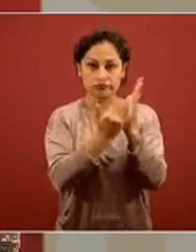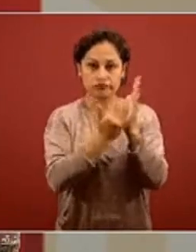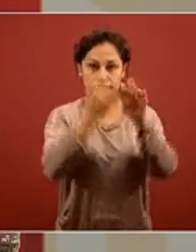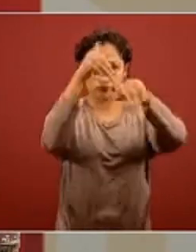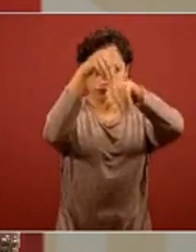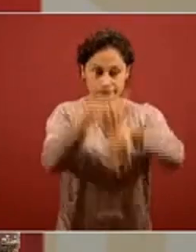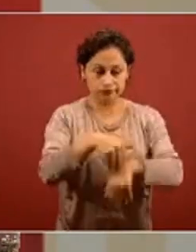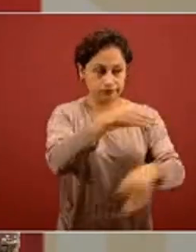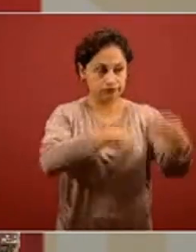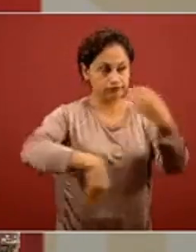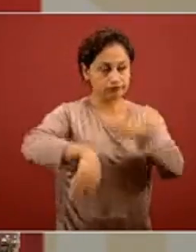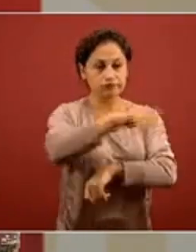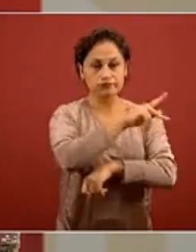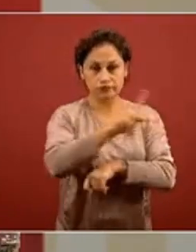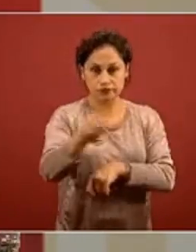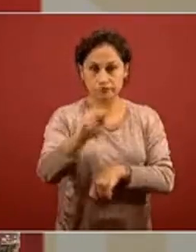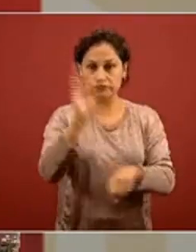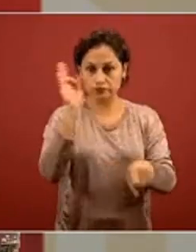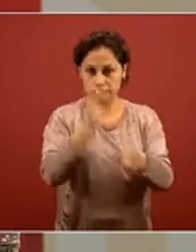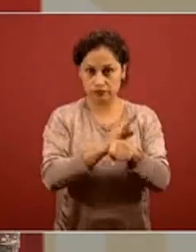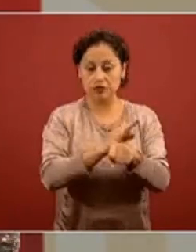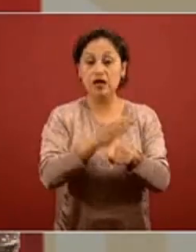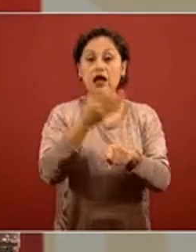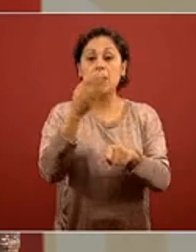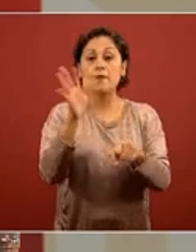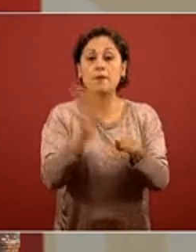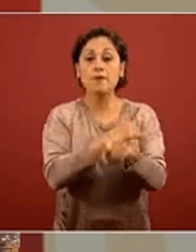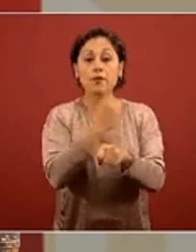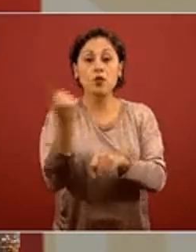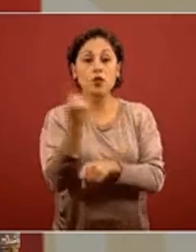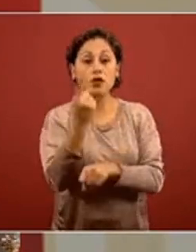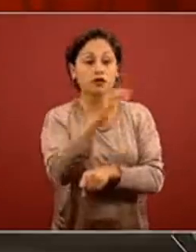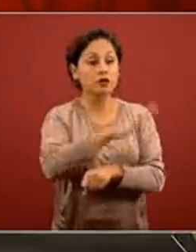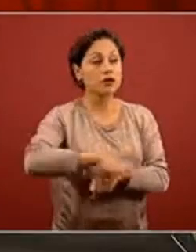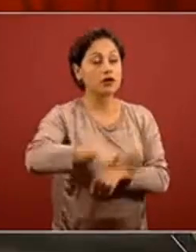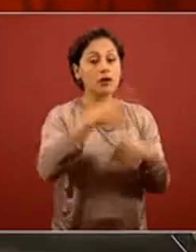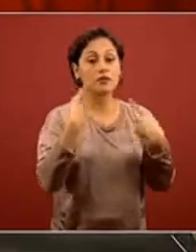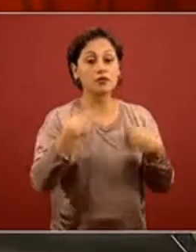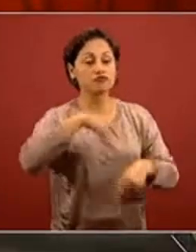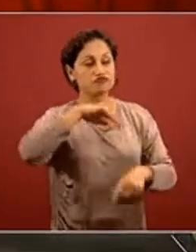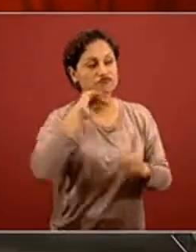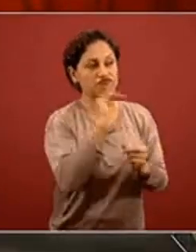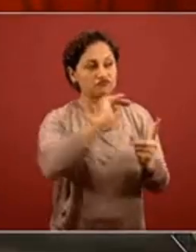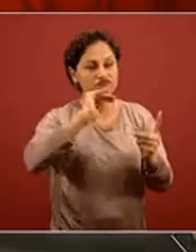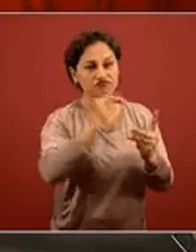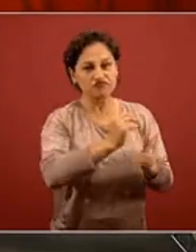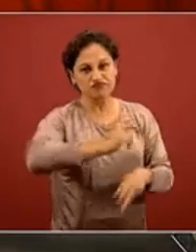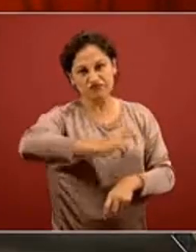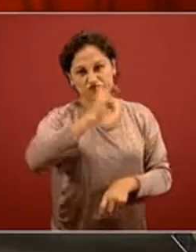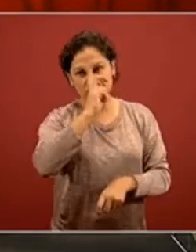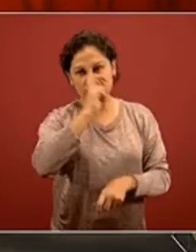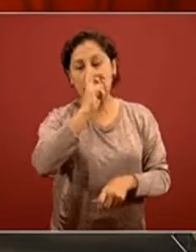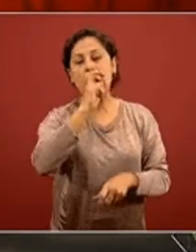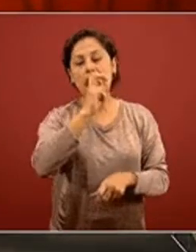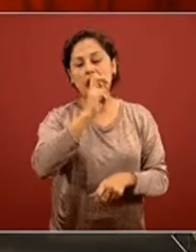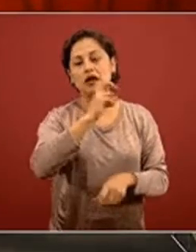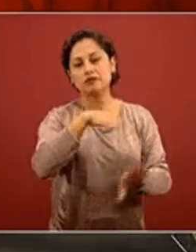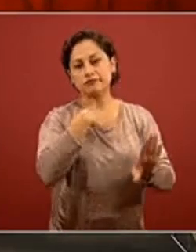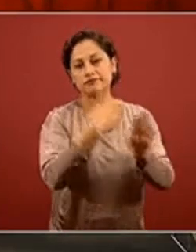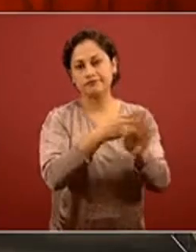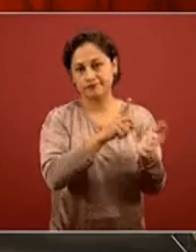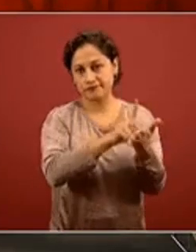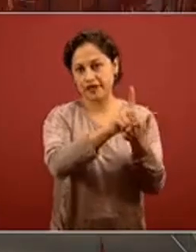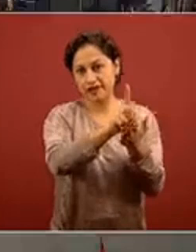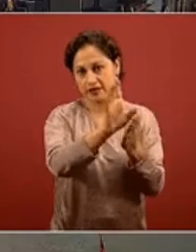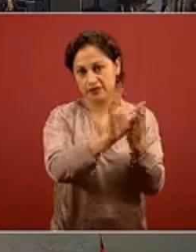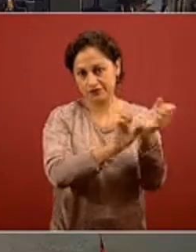derechos fundamentales, las garantías constitucionales, situación que obviamente es preocupante. Quería comentar eso.